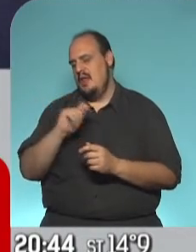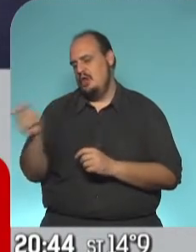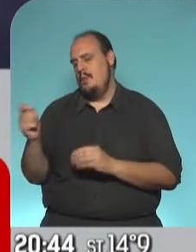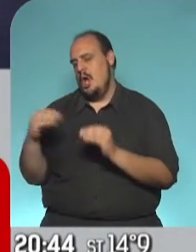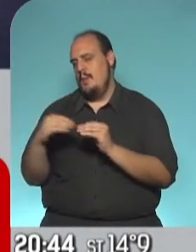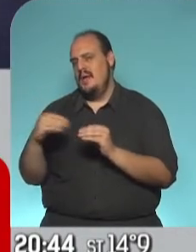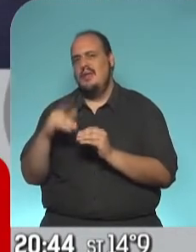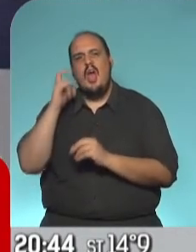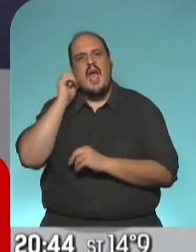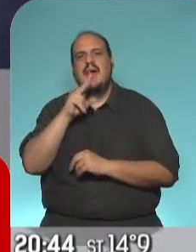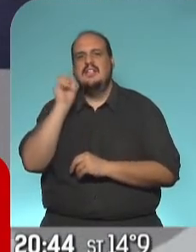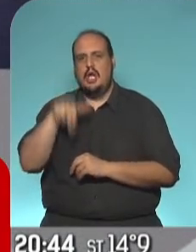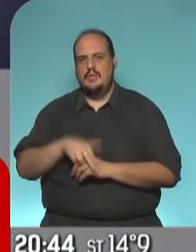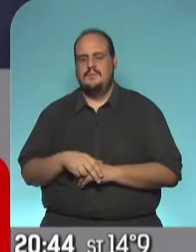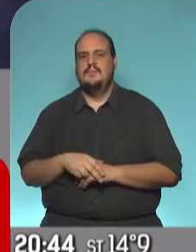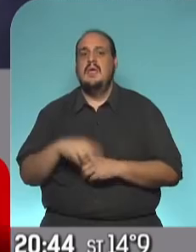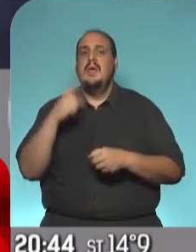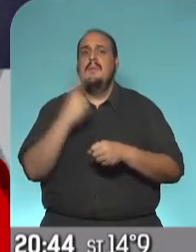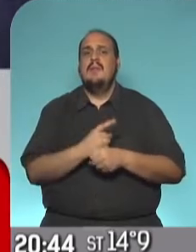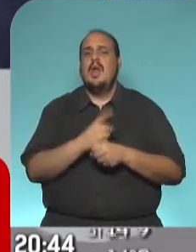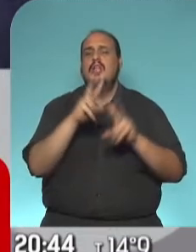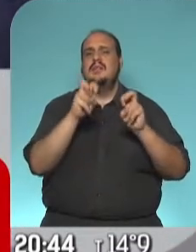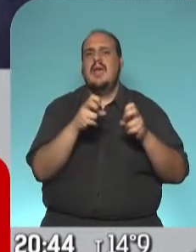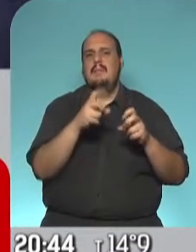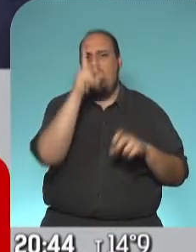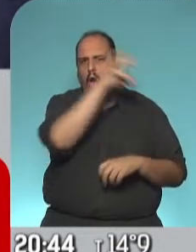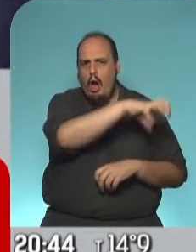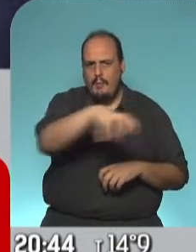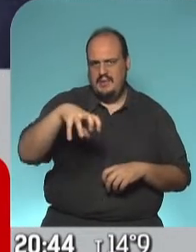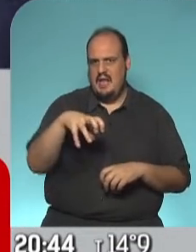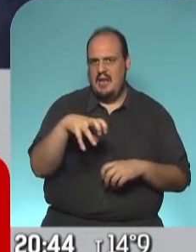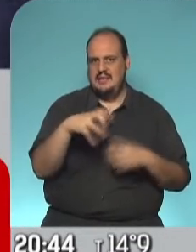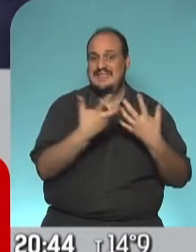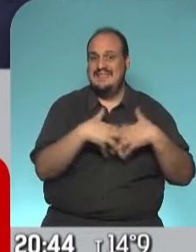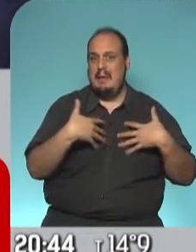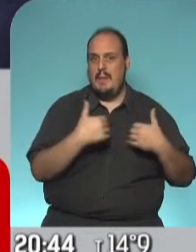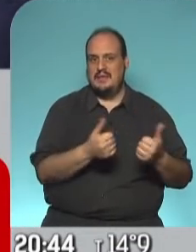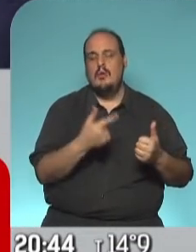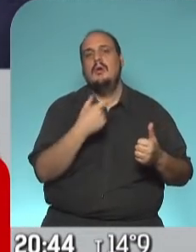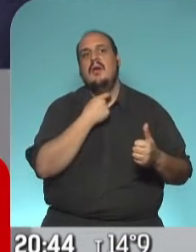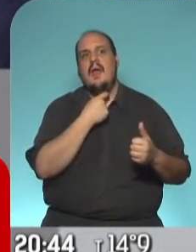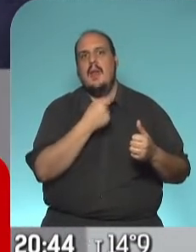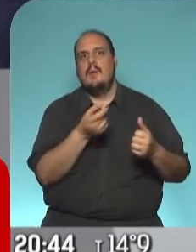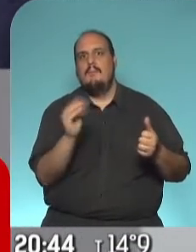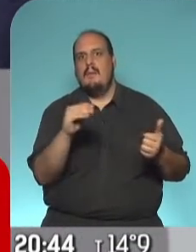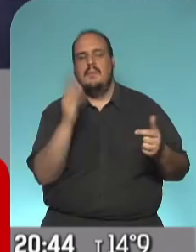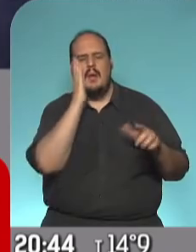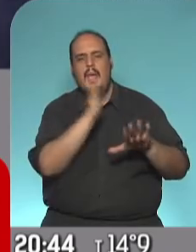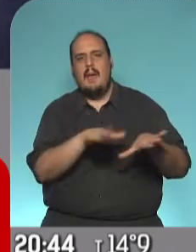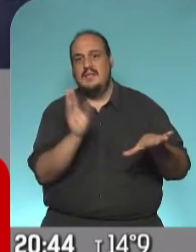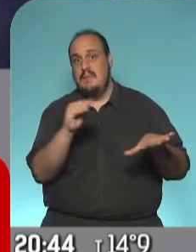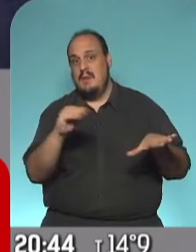cerca suyo. La primera tiene que ver con el sistema sanitario, con lo que también hemos aprendido, la idea de ampliar el sistema sanitario para que cuando llegara el